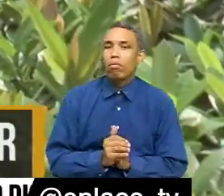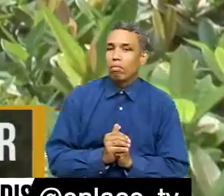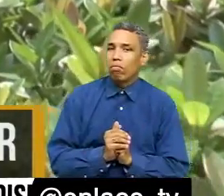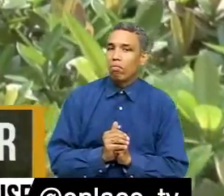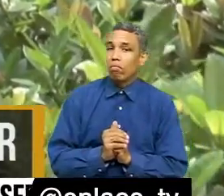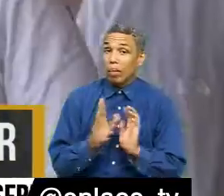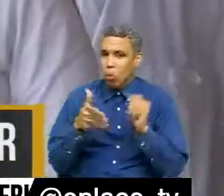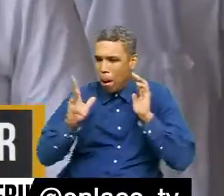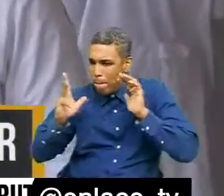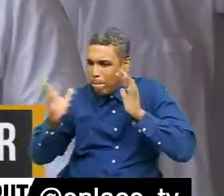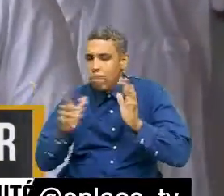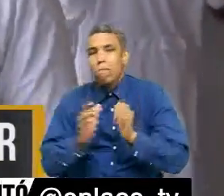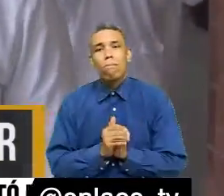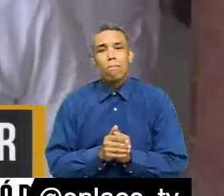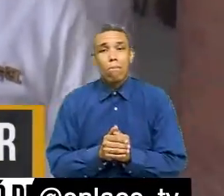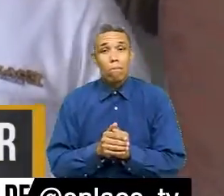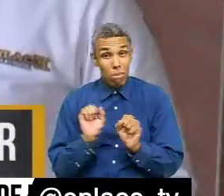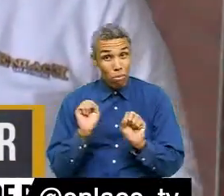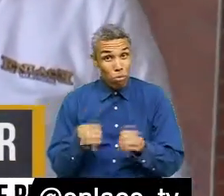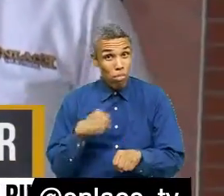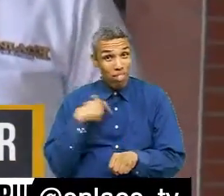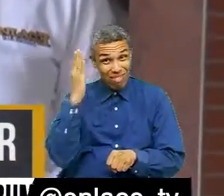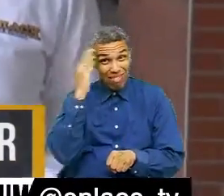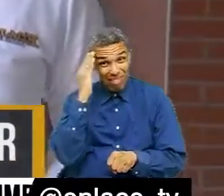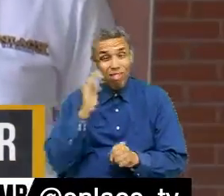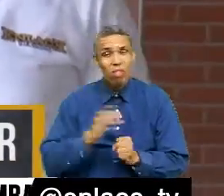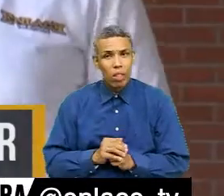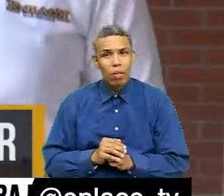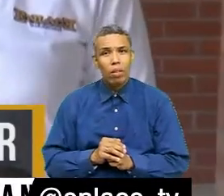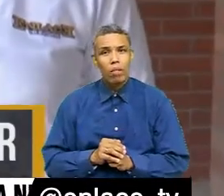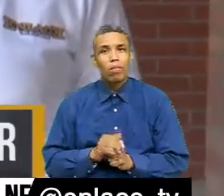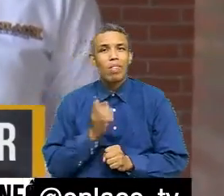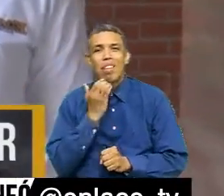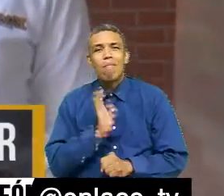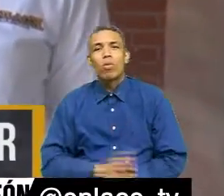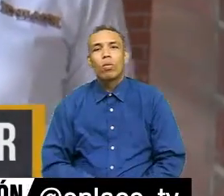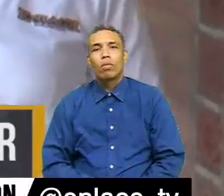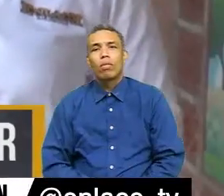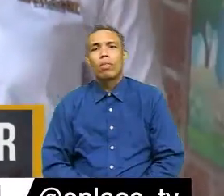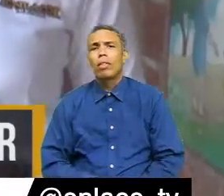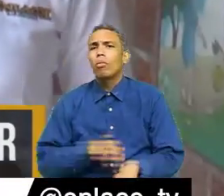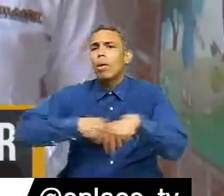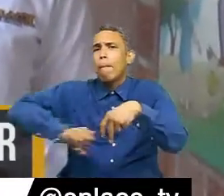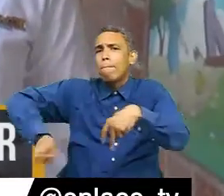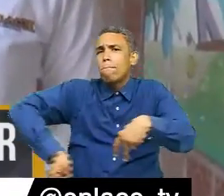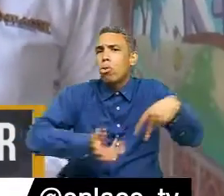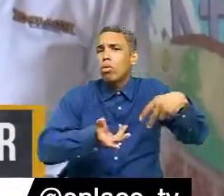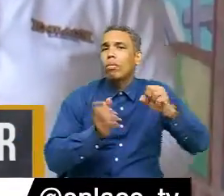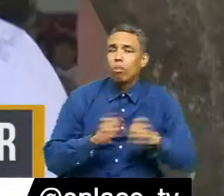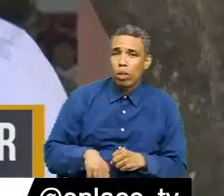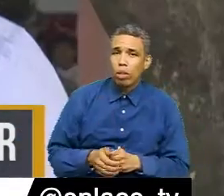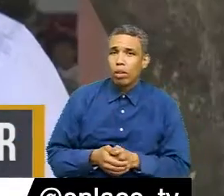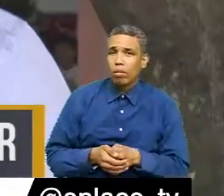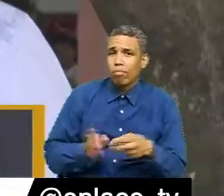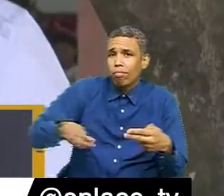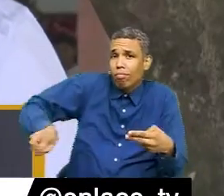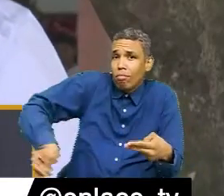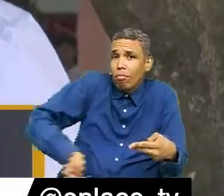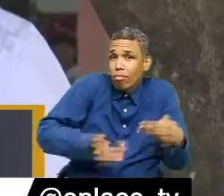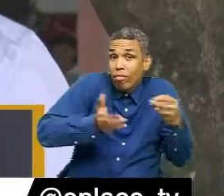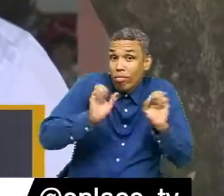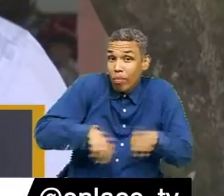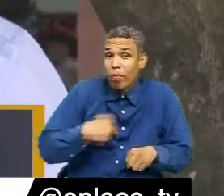educar y dar de todo lo de nosotros es una recompensa, y en estos momentos con este resultado que es muy alto y es